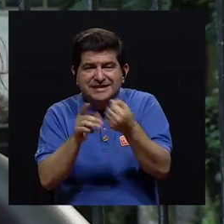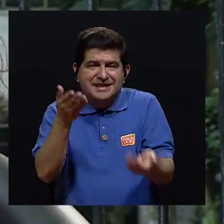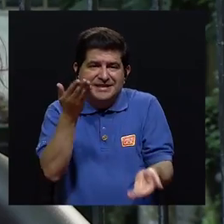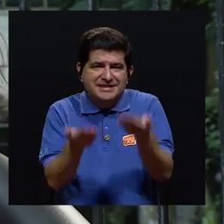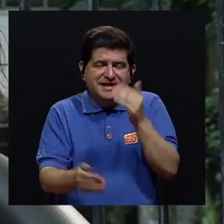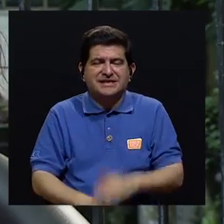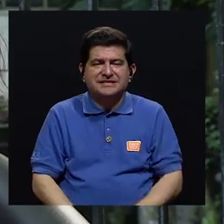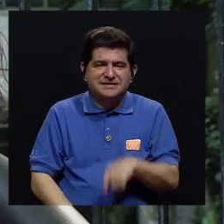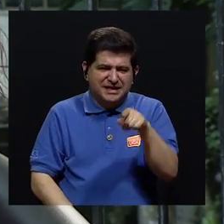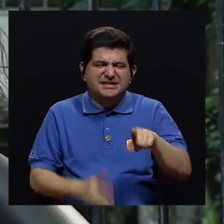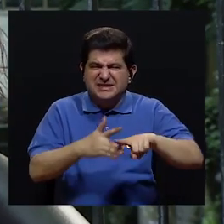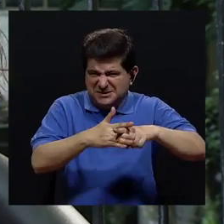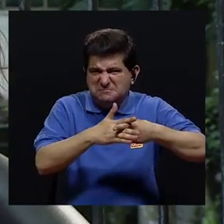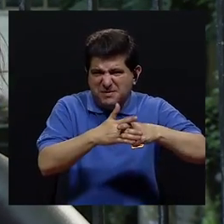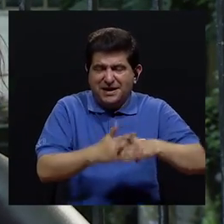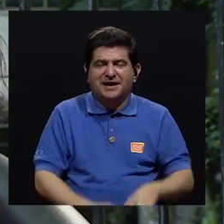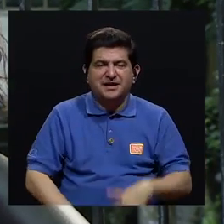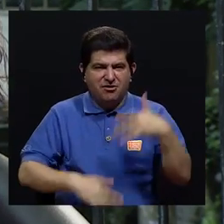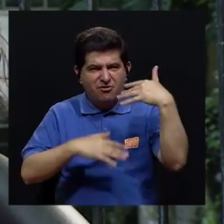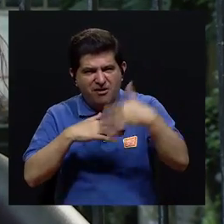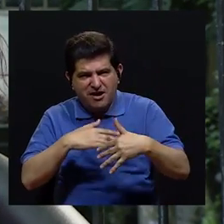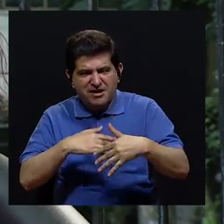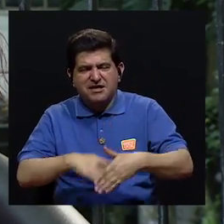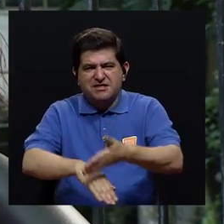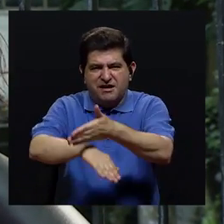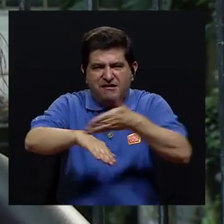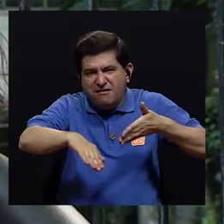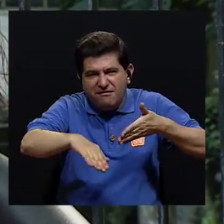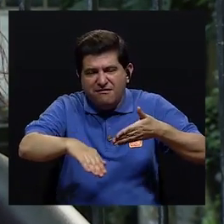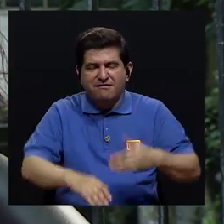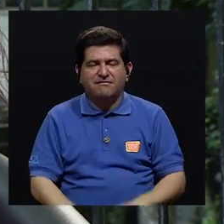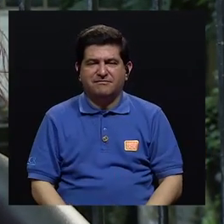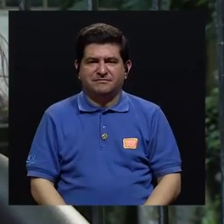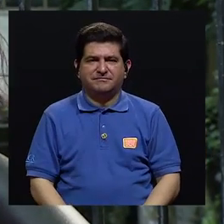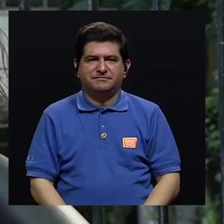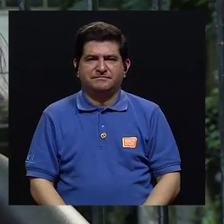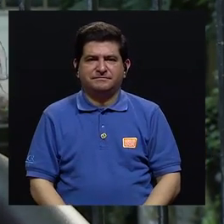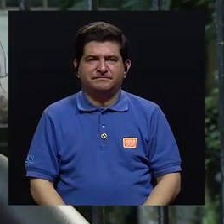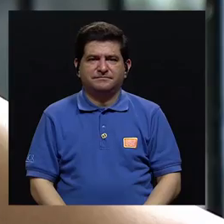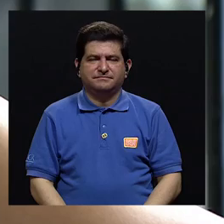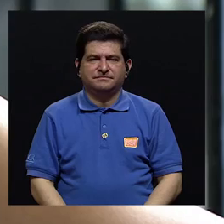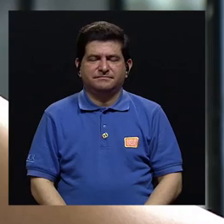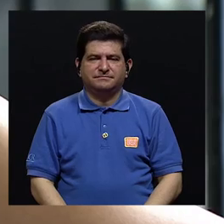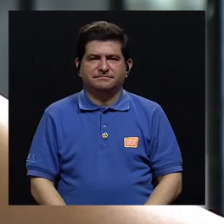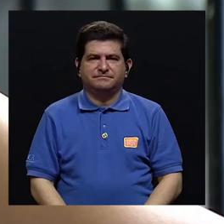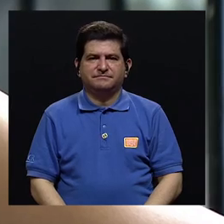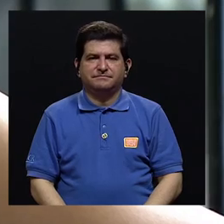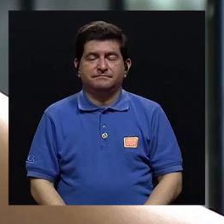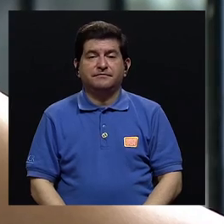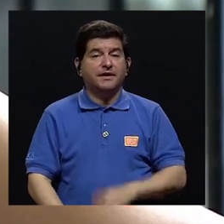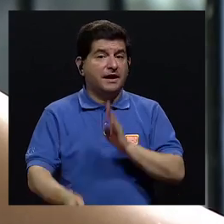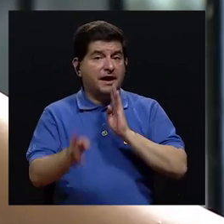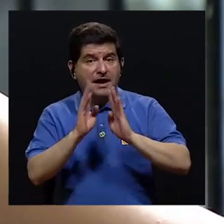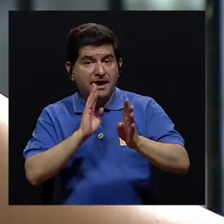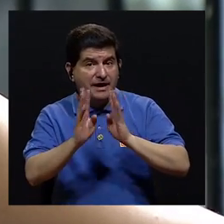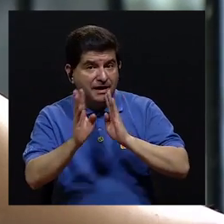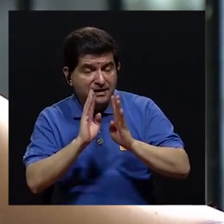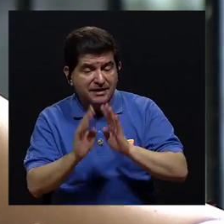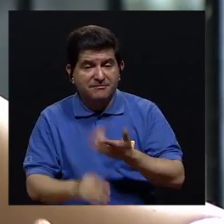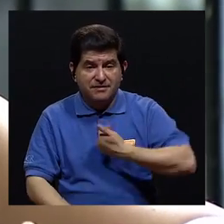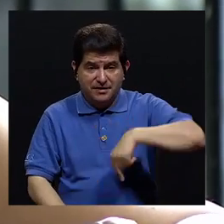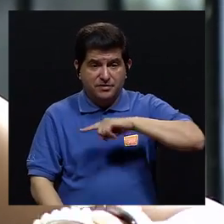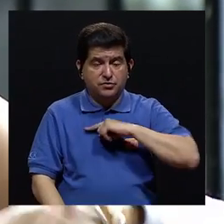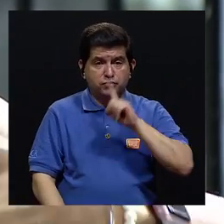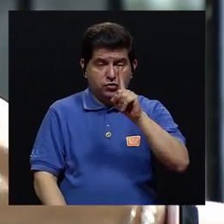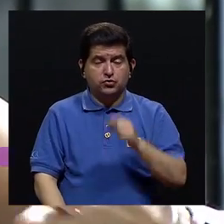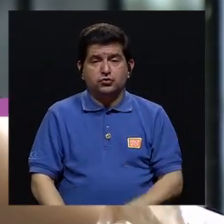algo un poco más mecánico, alguna herida, algún corte, alguna lesión. Cuando hablamos, digamos, cuando